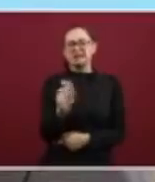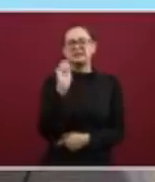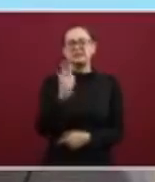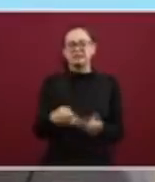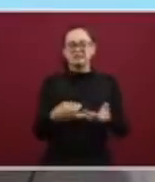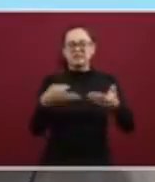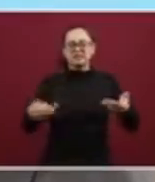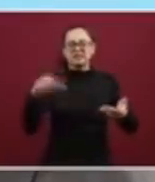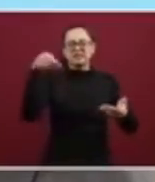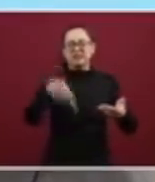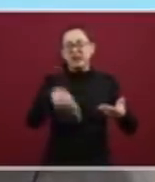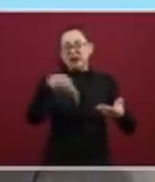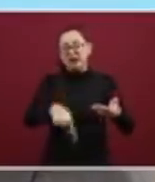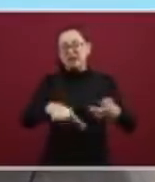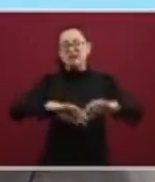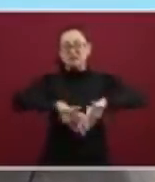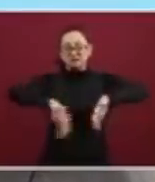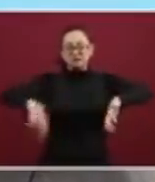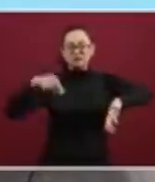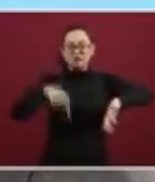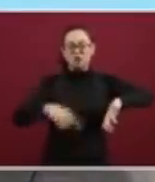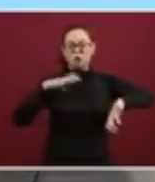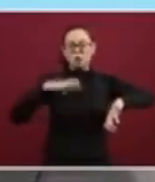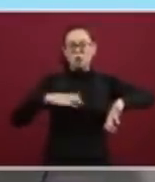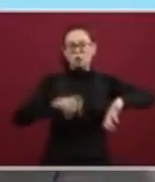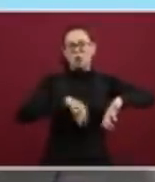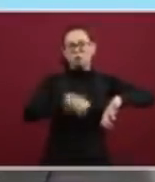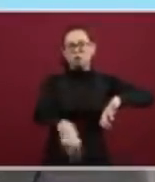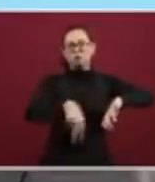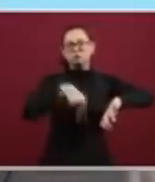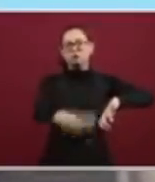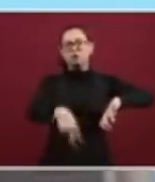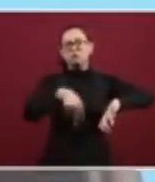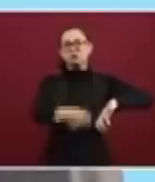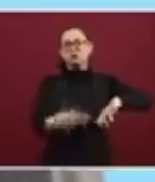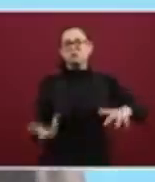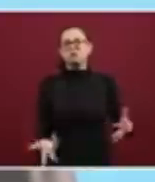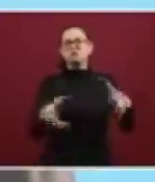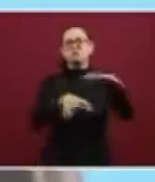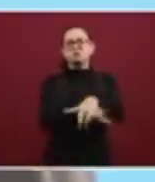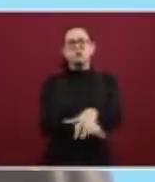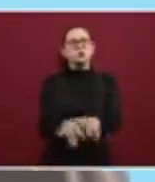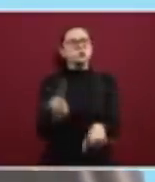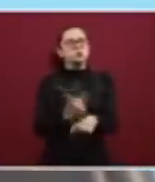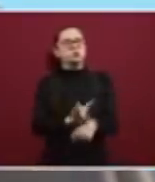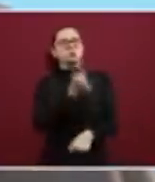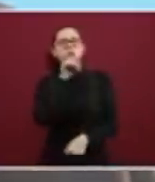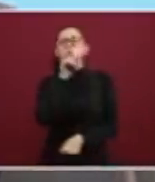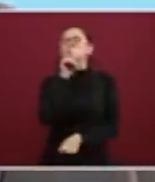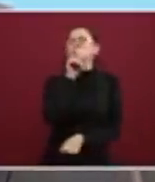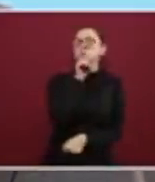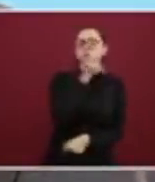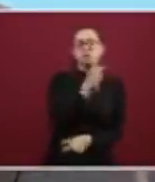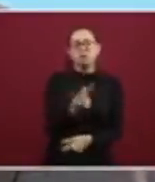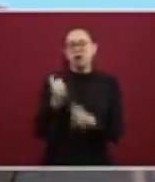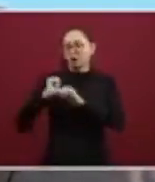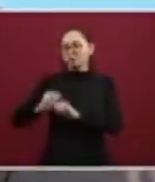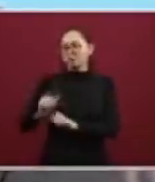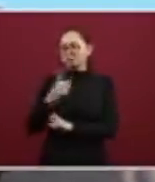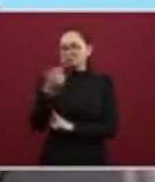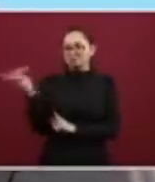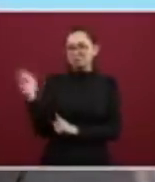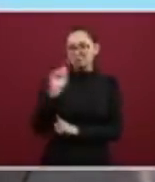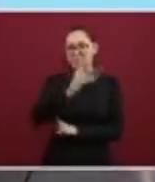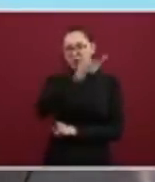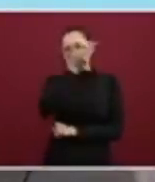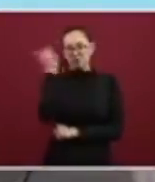inhuman cuerpos de manera ilegal sin conocimiento de la autoridad, que tienen fundamentalmente el propósito